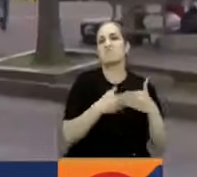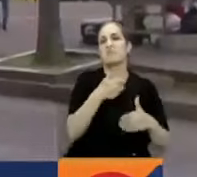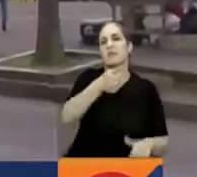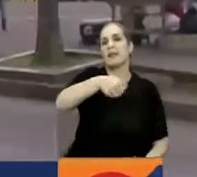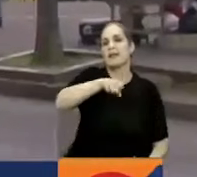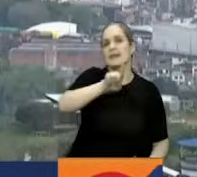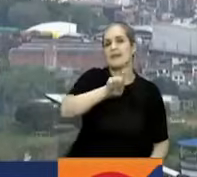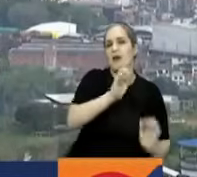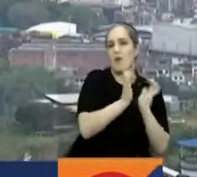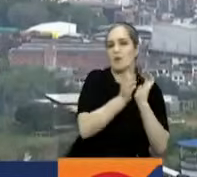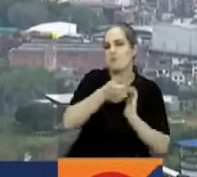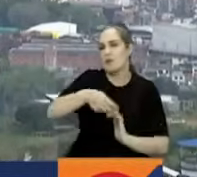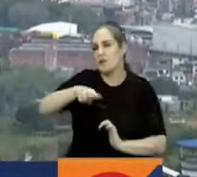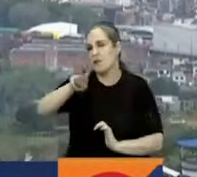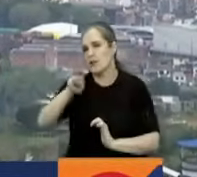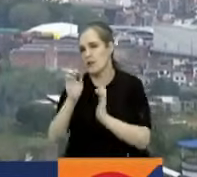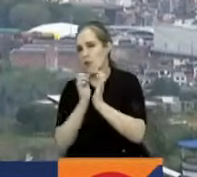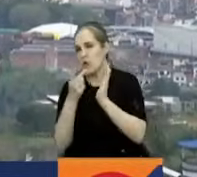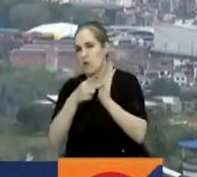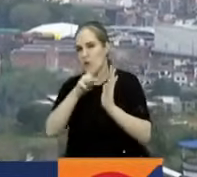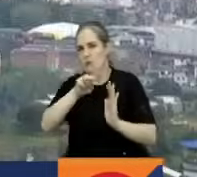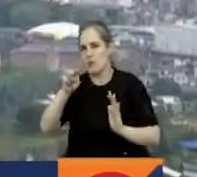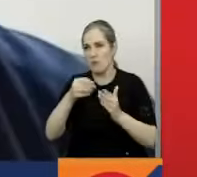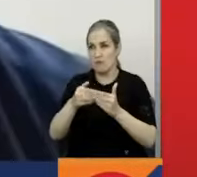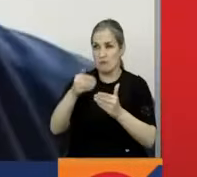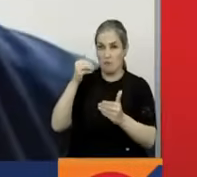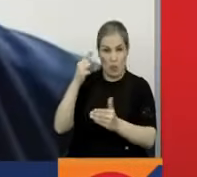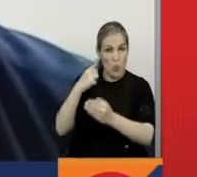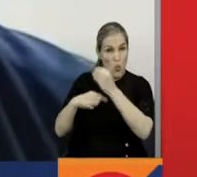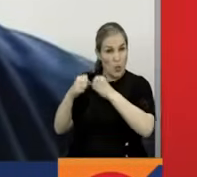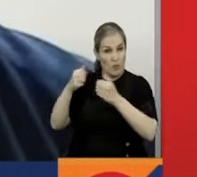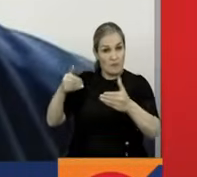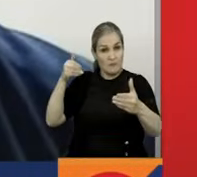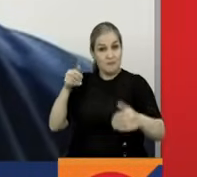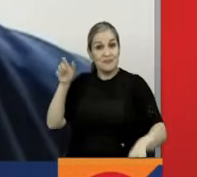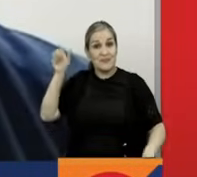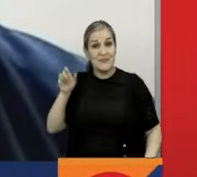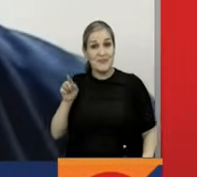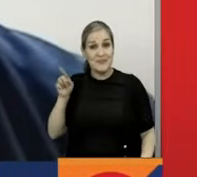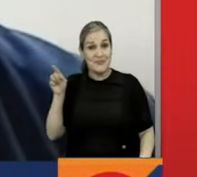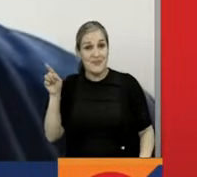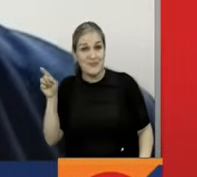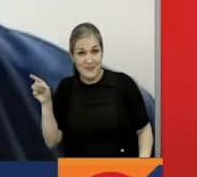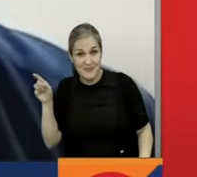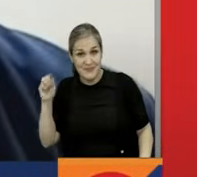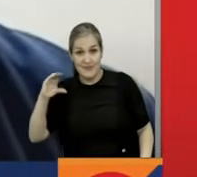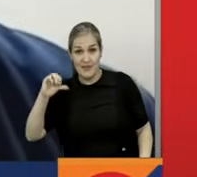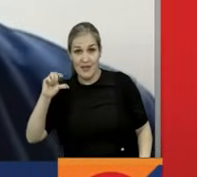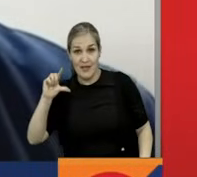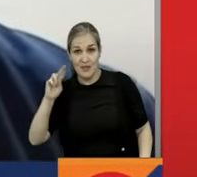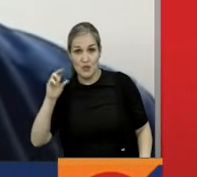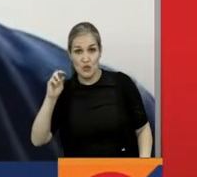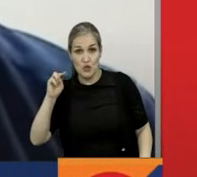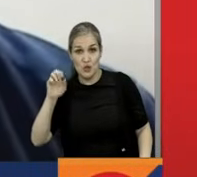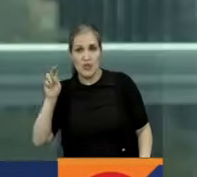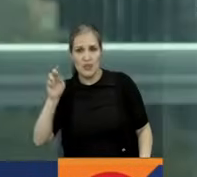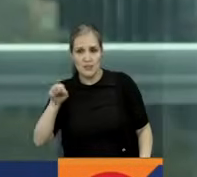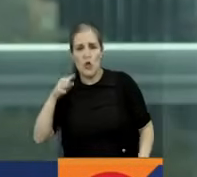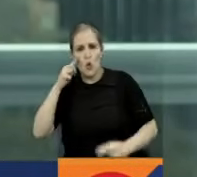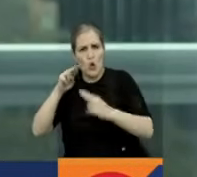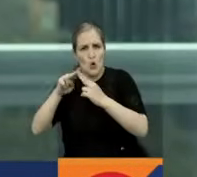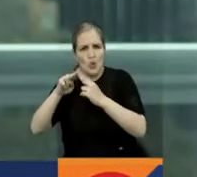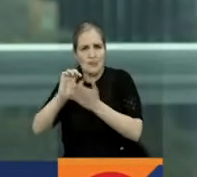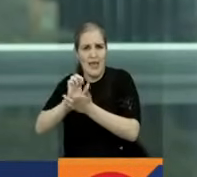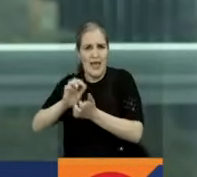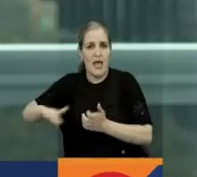del 2022, hace un año, César Augusto Giraldo Calzones, como lo conocen en el eje cafetero,